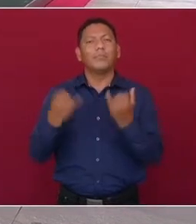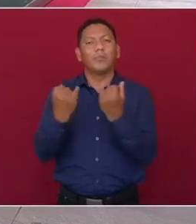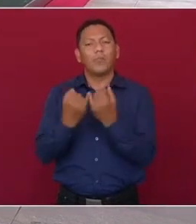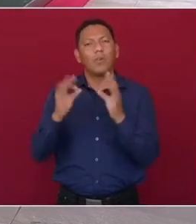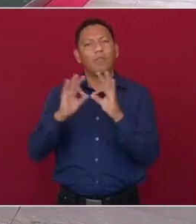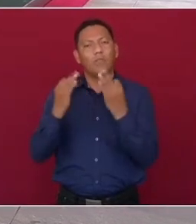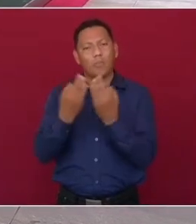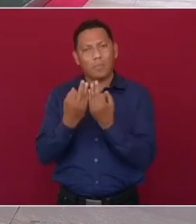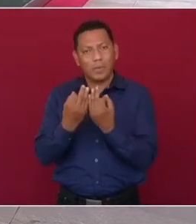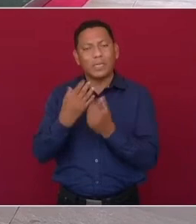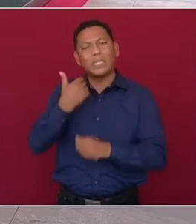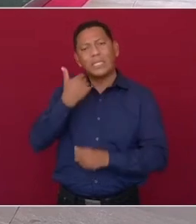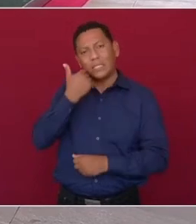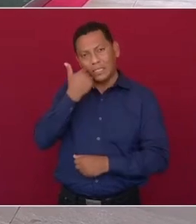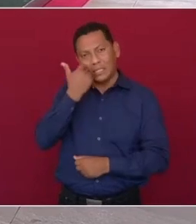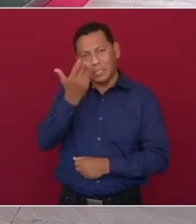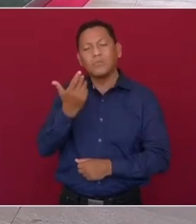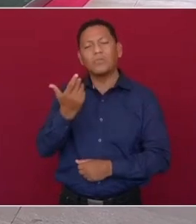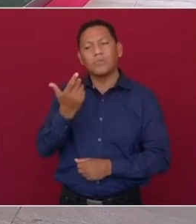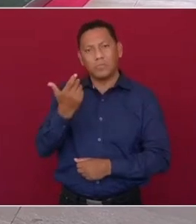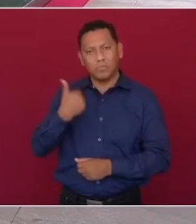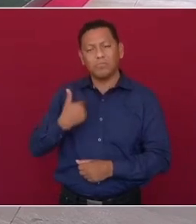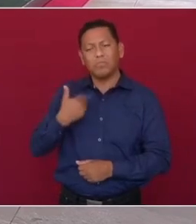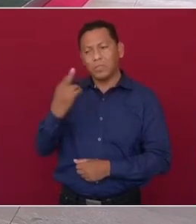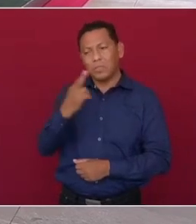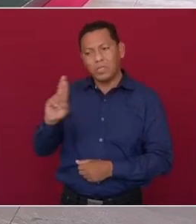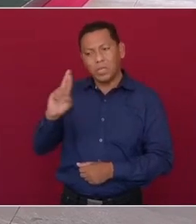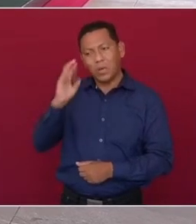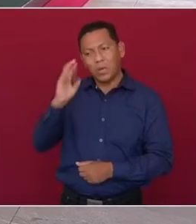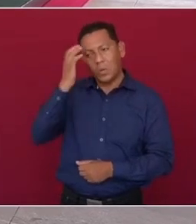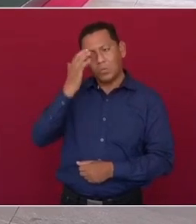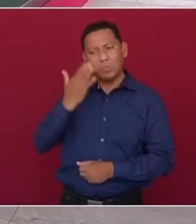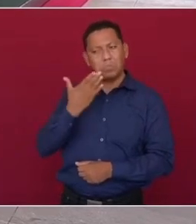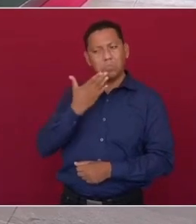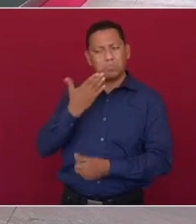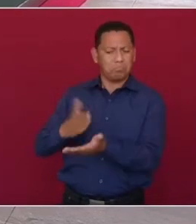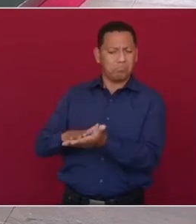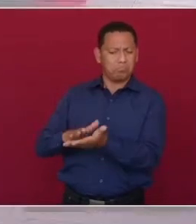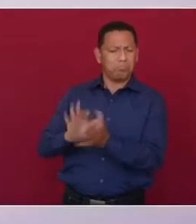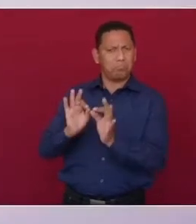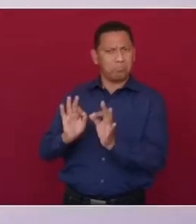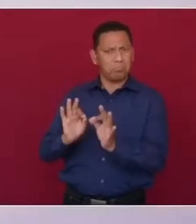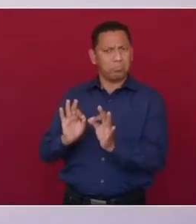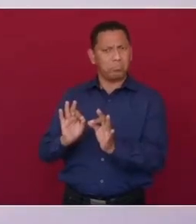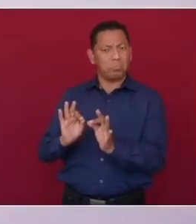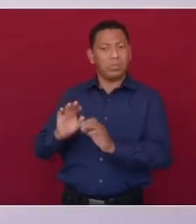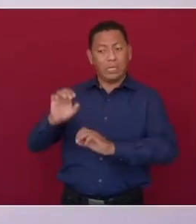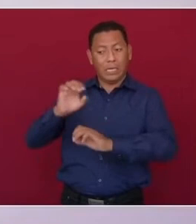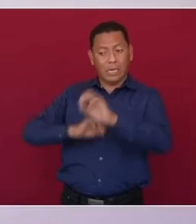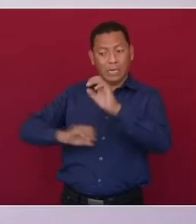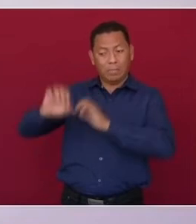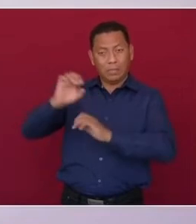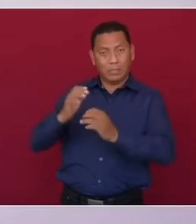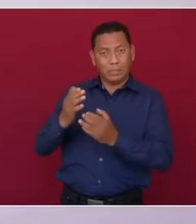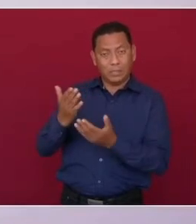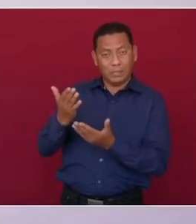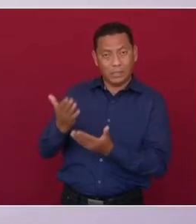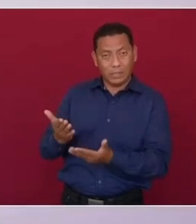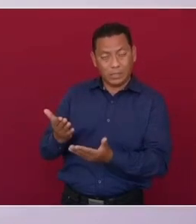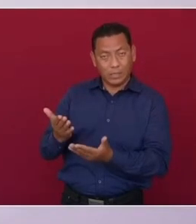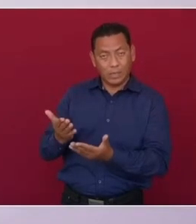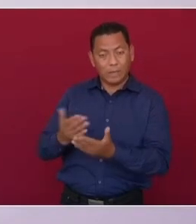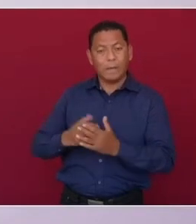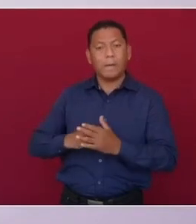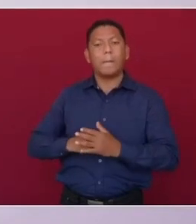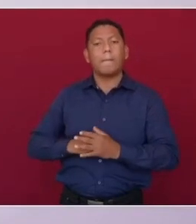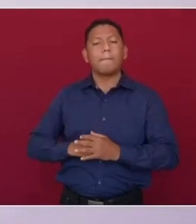quiero hacer un reconocimiento, un homenaje al empresario